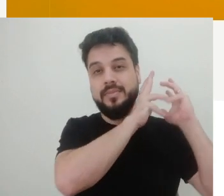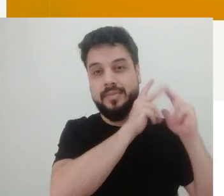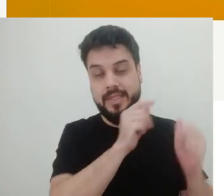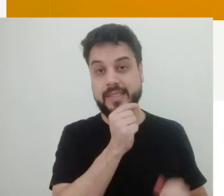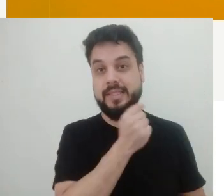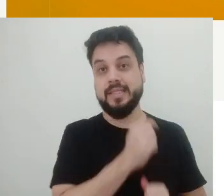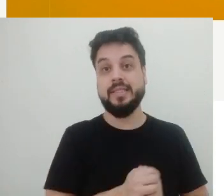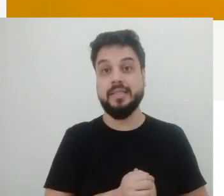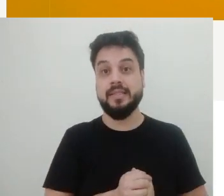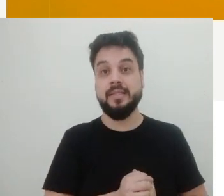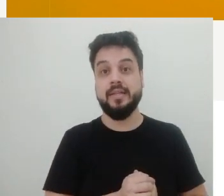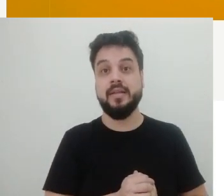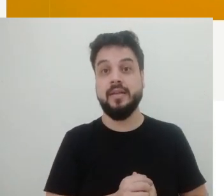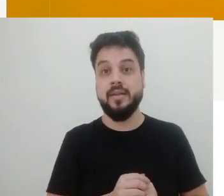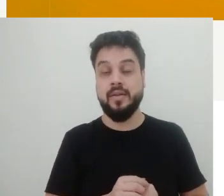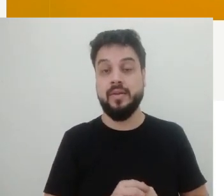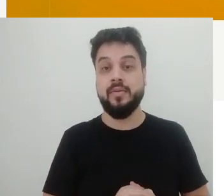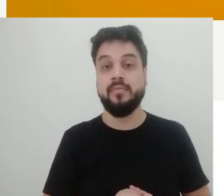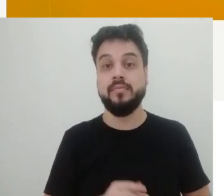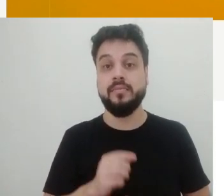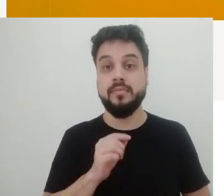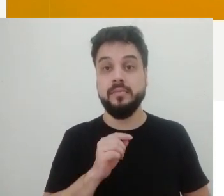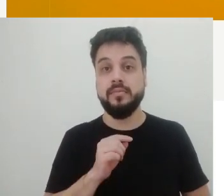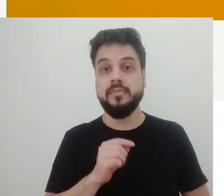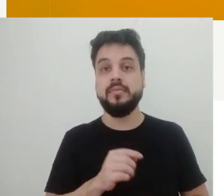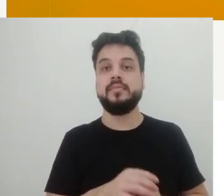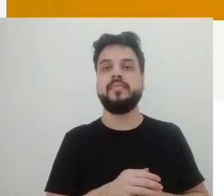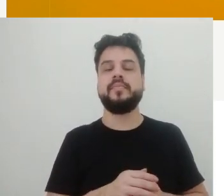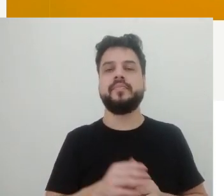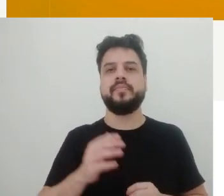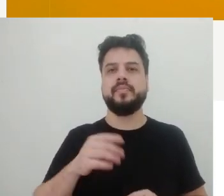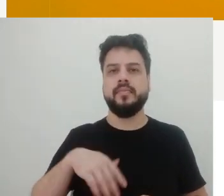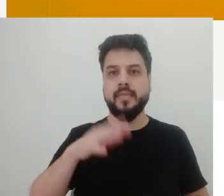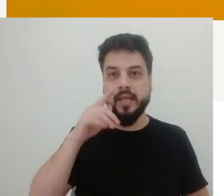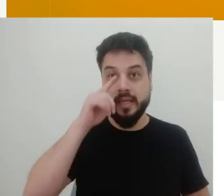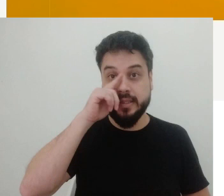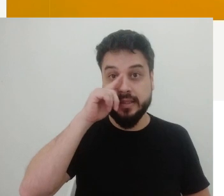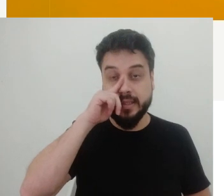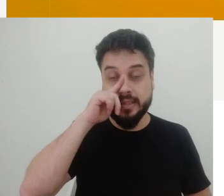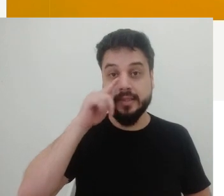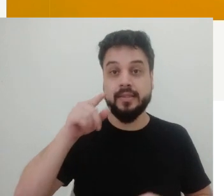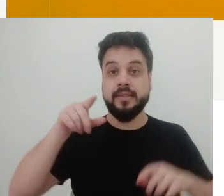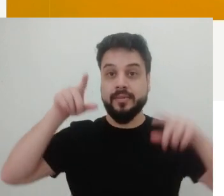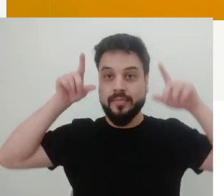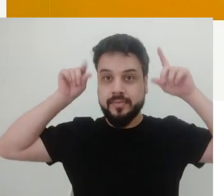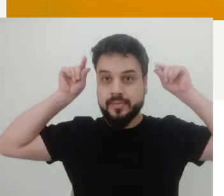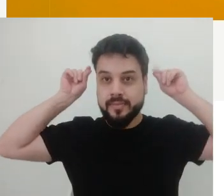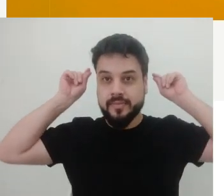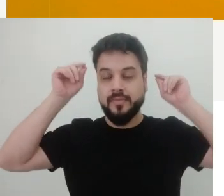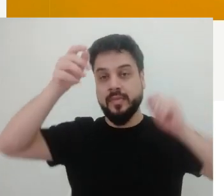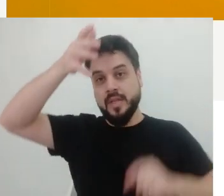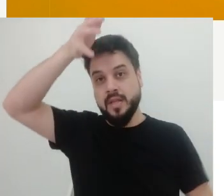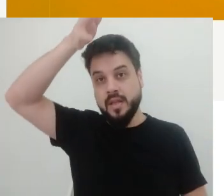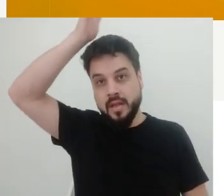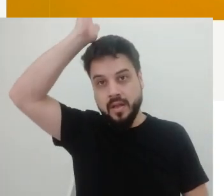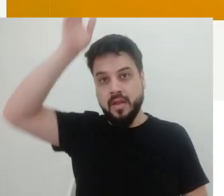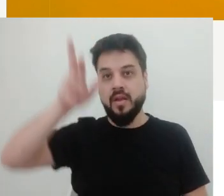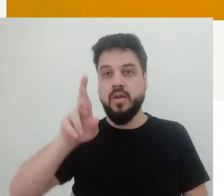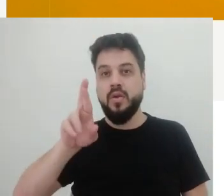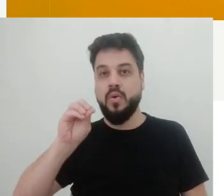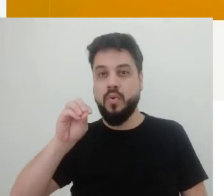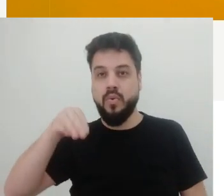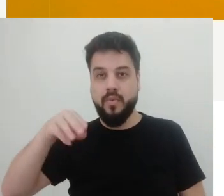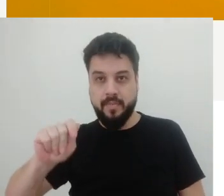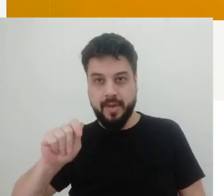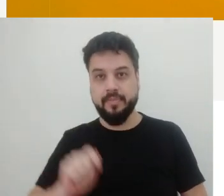recuperado, una cierta familiaridad con la antigüedad del Medio Oriente, de Roma y de Grecia. Lo